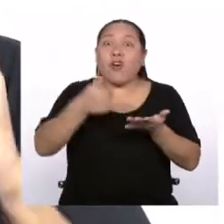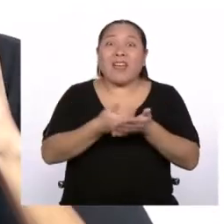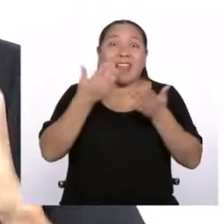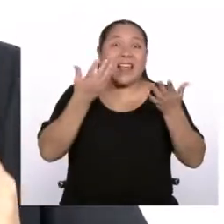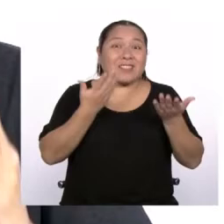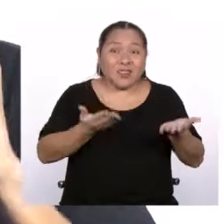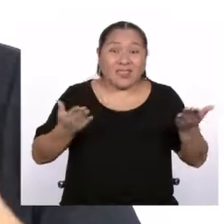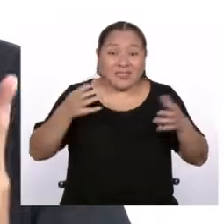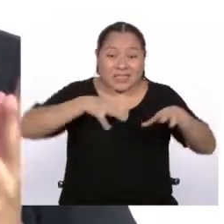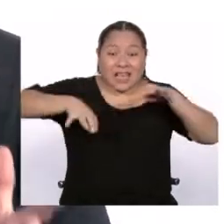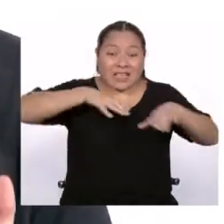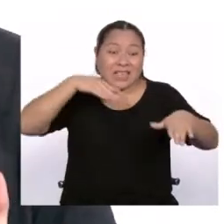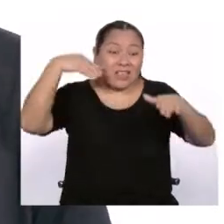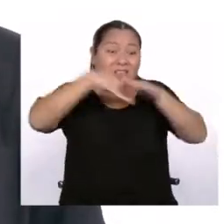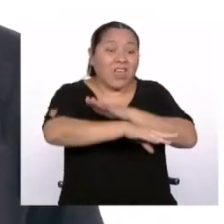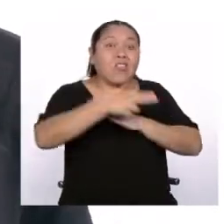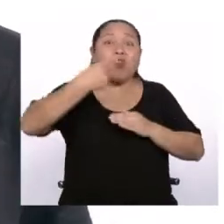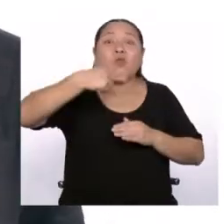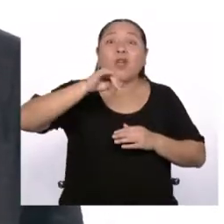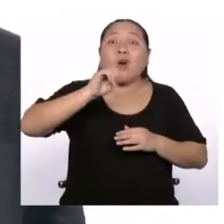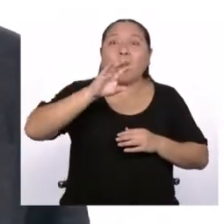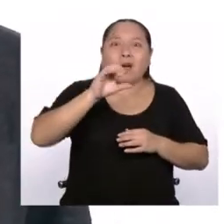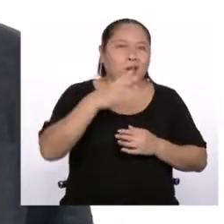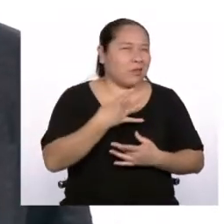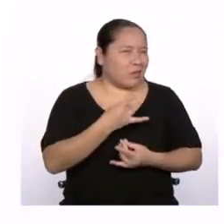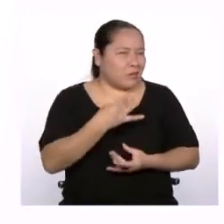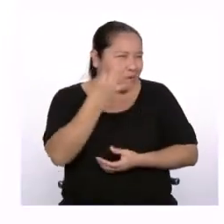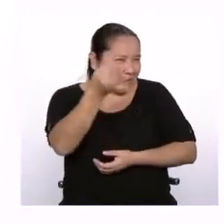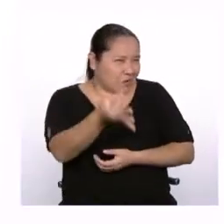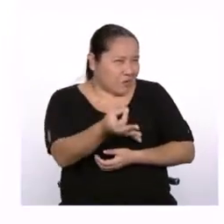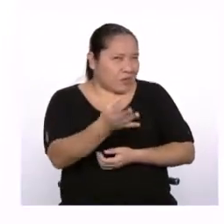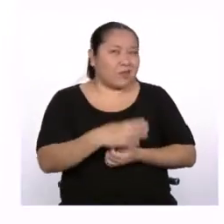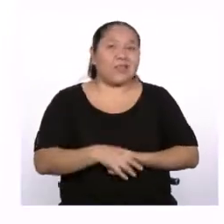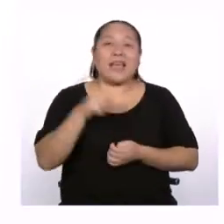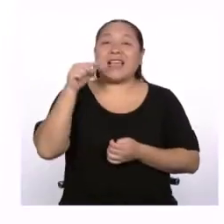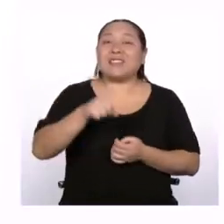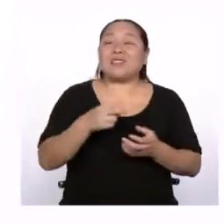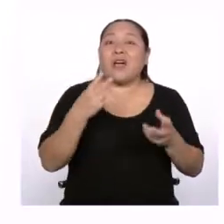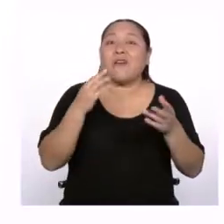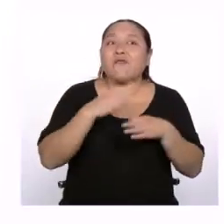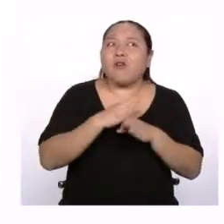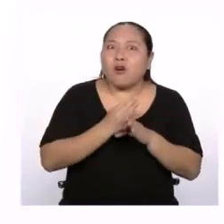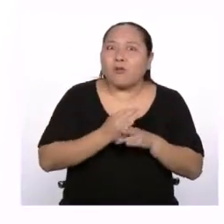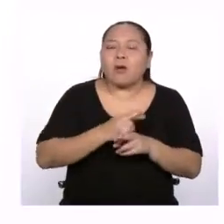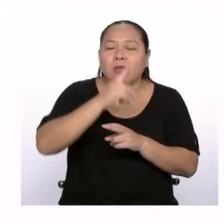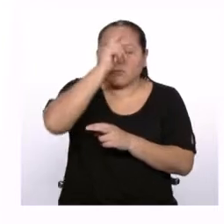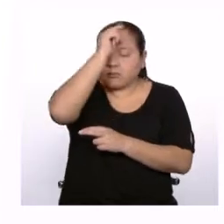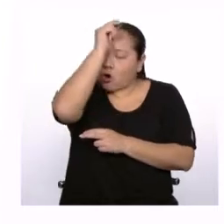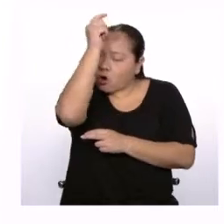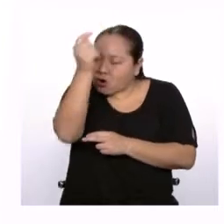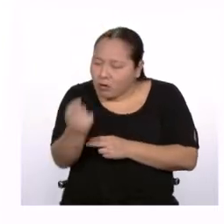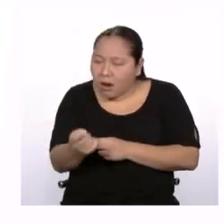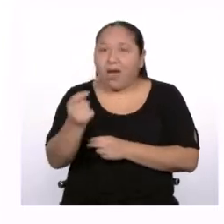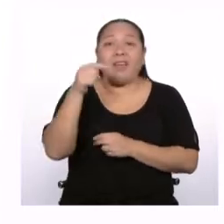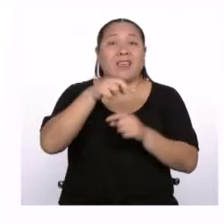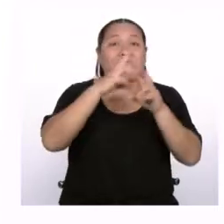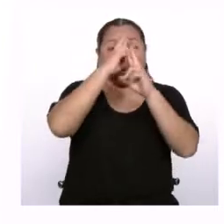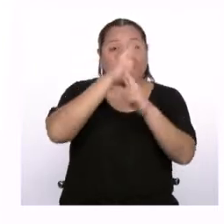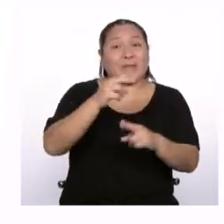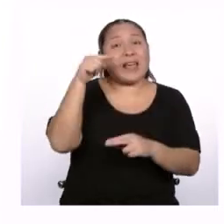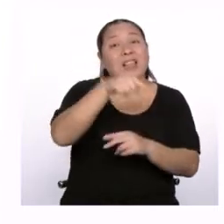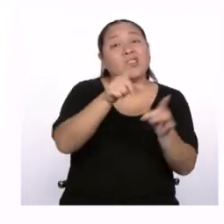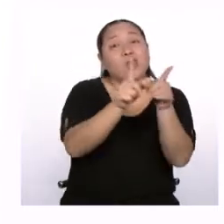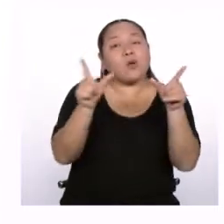que podían realizarse en una huaca? Interesante, ¿no? Es una gran forma de honrar y respetar estos sitios que